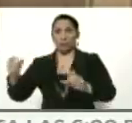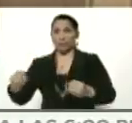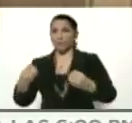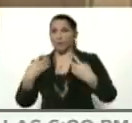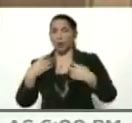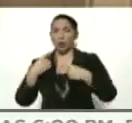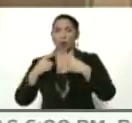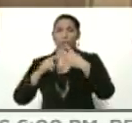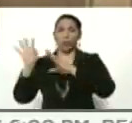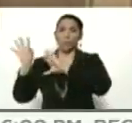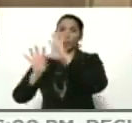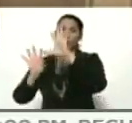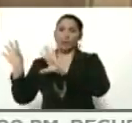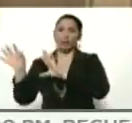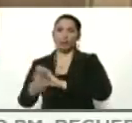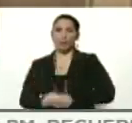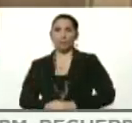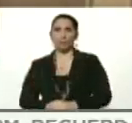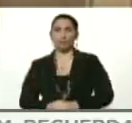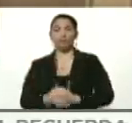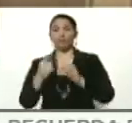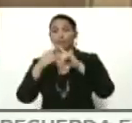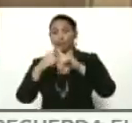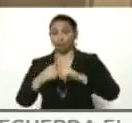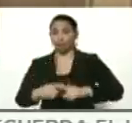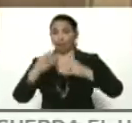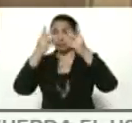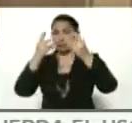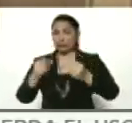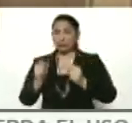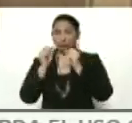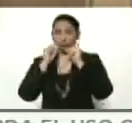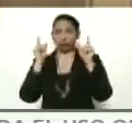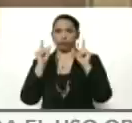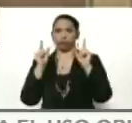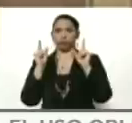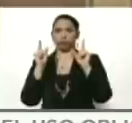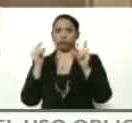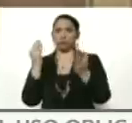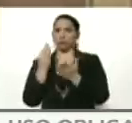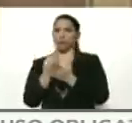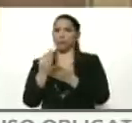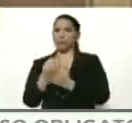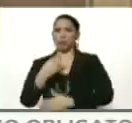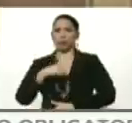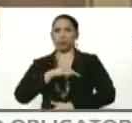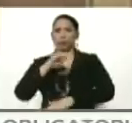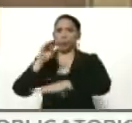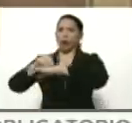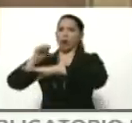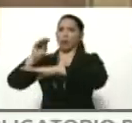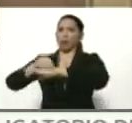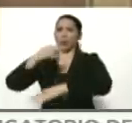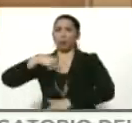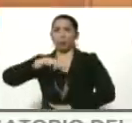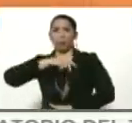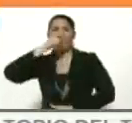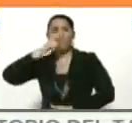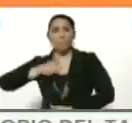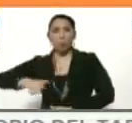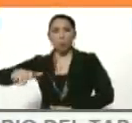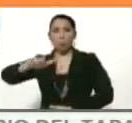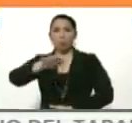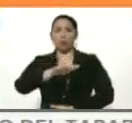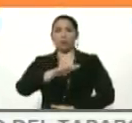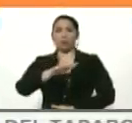importados. Una cifra realmente impactante. Por eso siempre hemos alertado a nuestra población